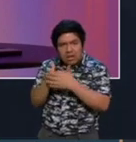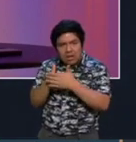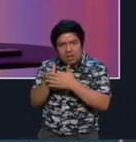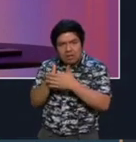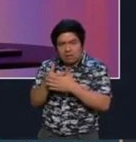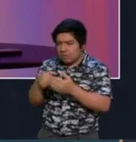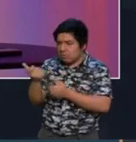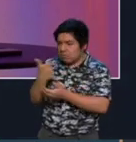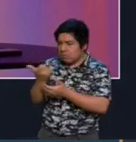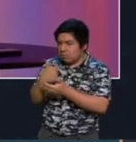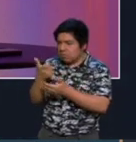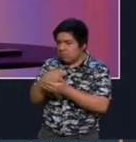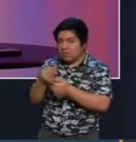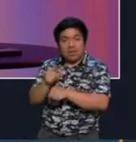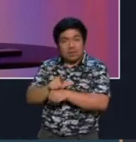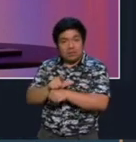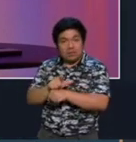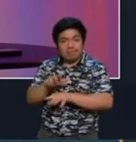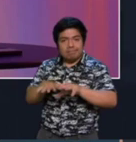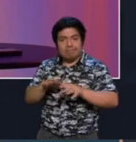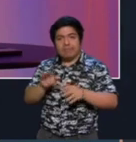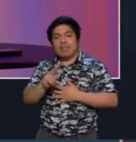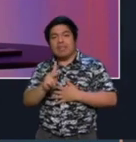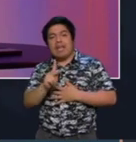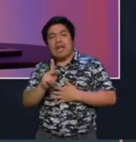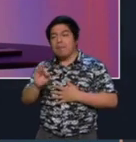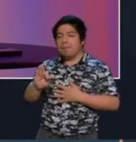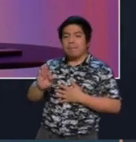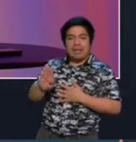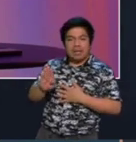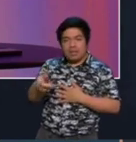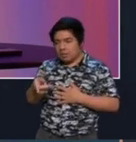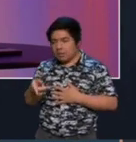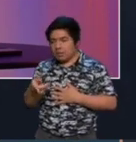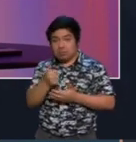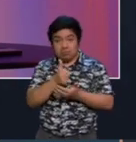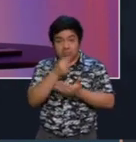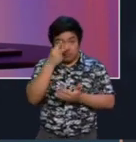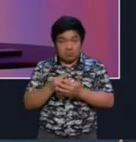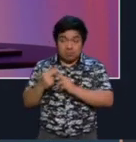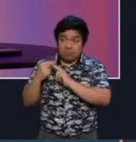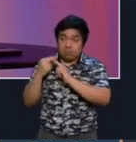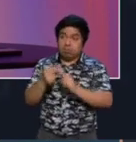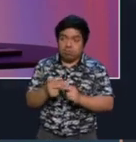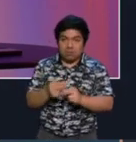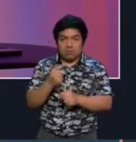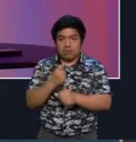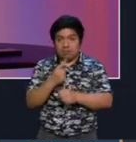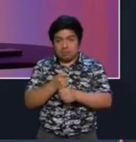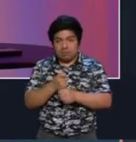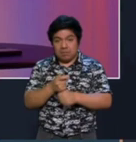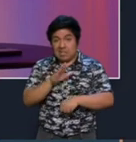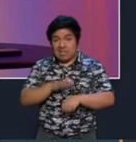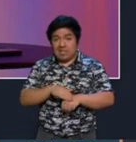términos de aportación nacional, en términos de Producto Interno Bruto estatal, cuando la Ciudad de México durante muchísimos años fue la primera, fue la